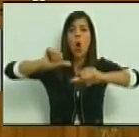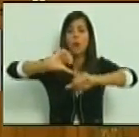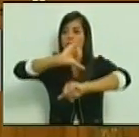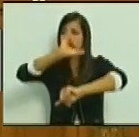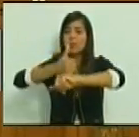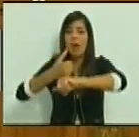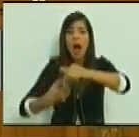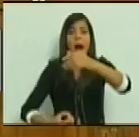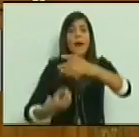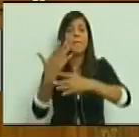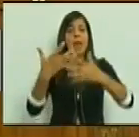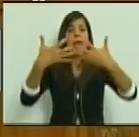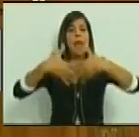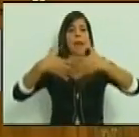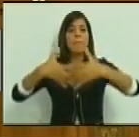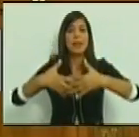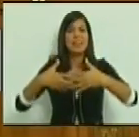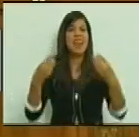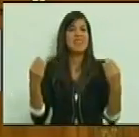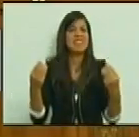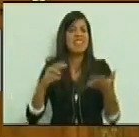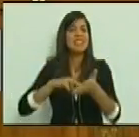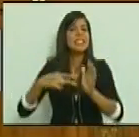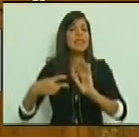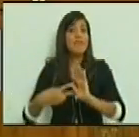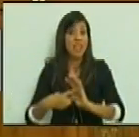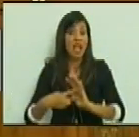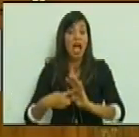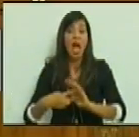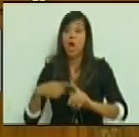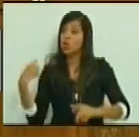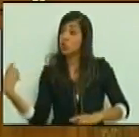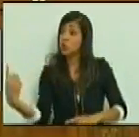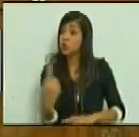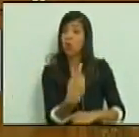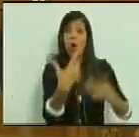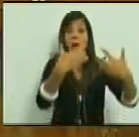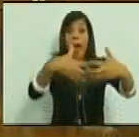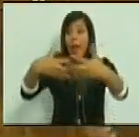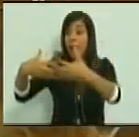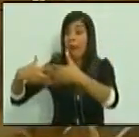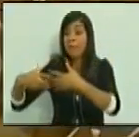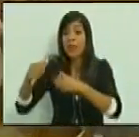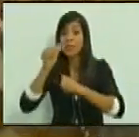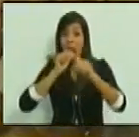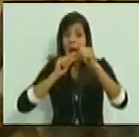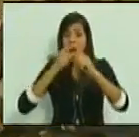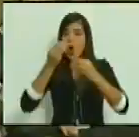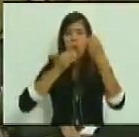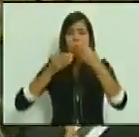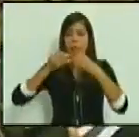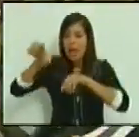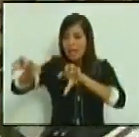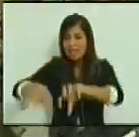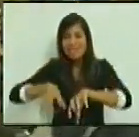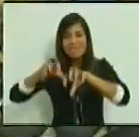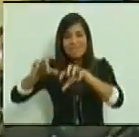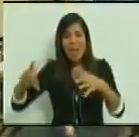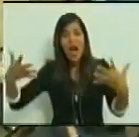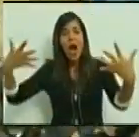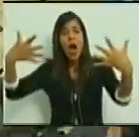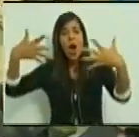conocen, es aglutinar en circuitos productivos a lo interno y a lo externo, que es lo que no alcanzó